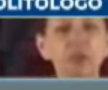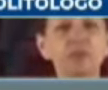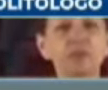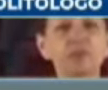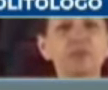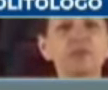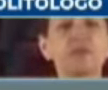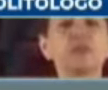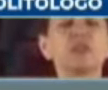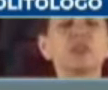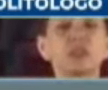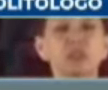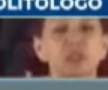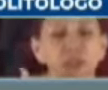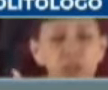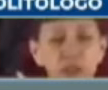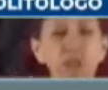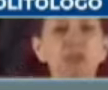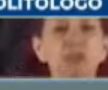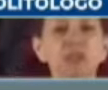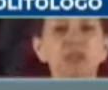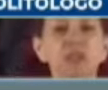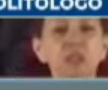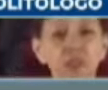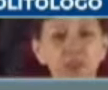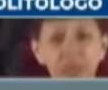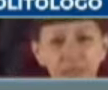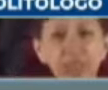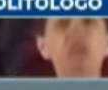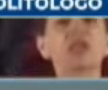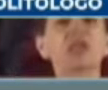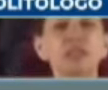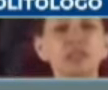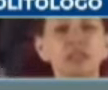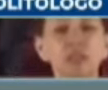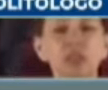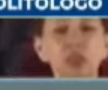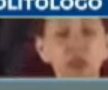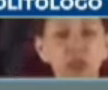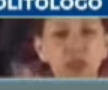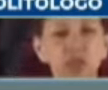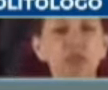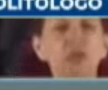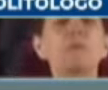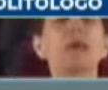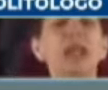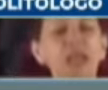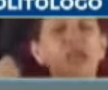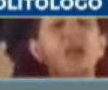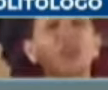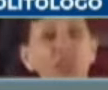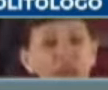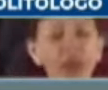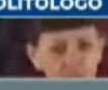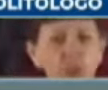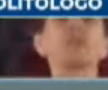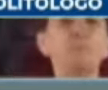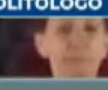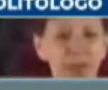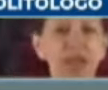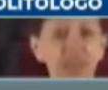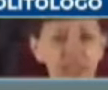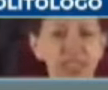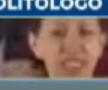lo iba a afectar negativamente las medidas. Desde aquellos que dicen que van a tener que usar ahorros para cubrir sus gastos mensuales, o gente que va a